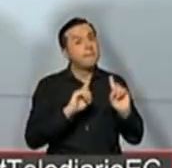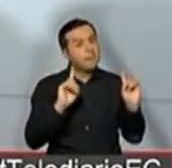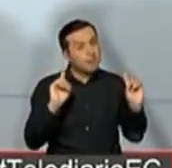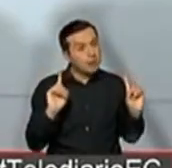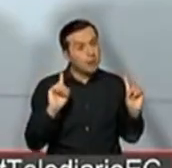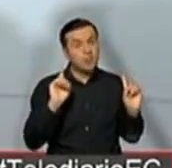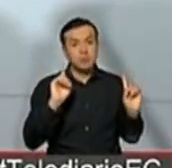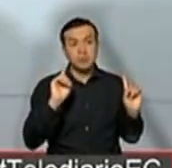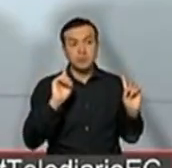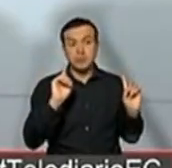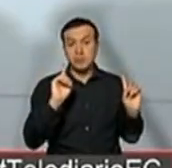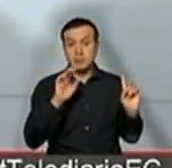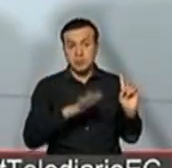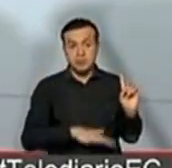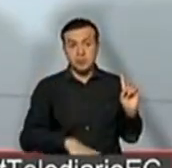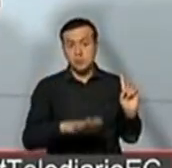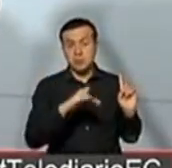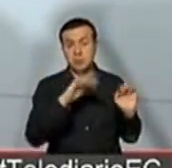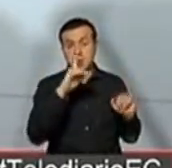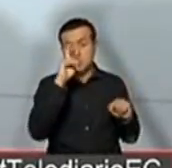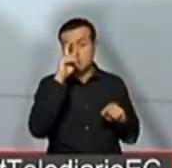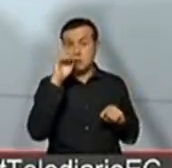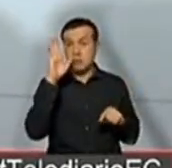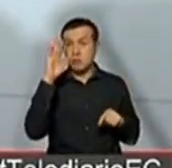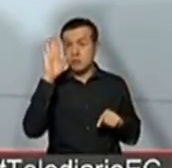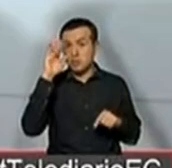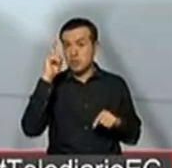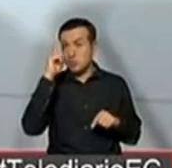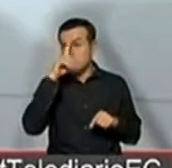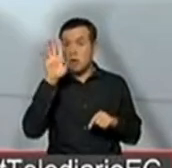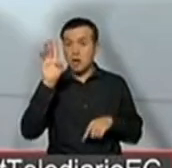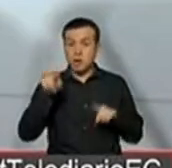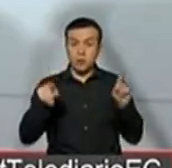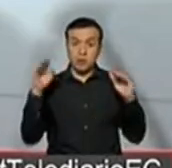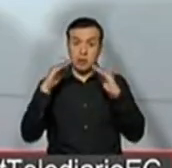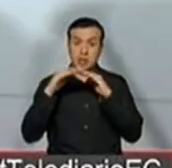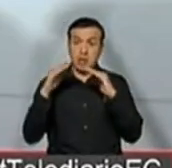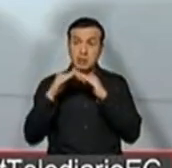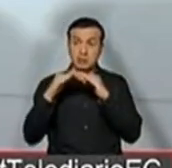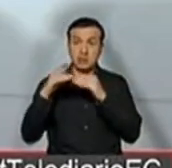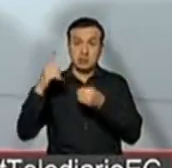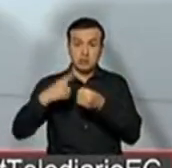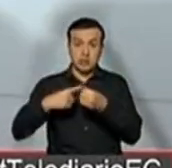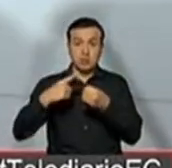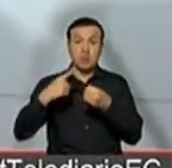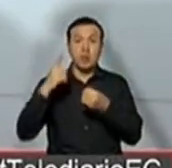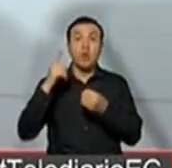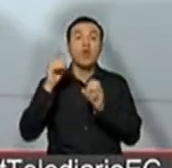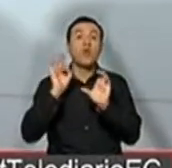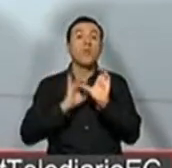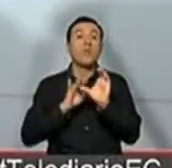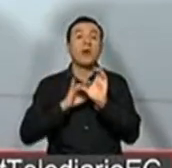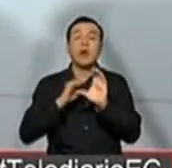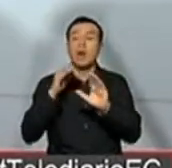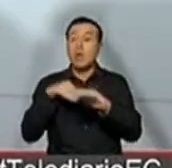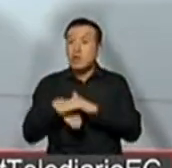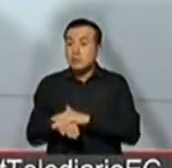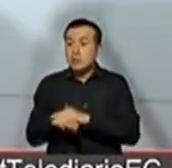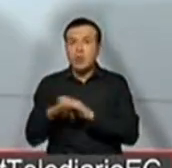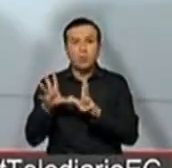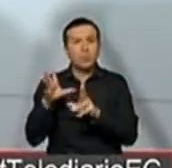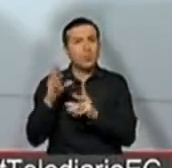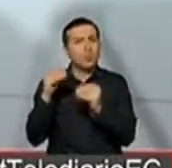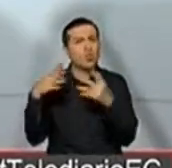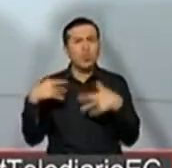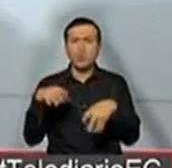le soy sincero, es más difícil entrar a algunas urbanizaciones privadas en Quito y en Cumbaya que entrar a los campos.